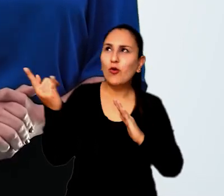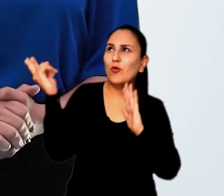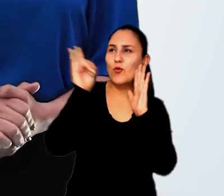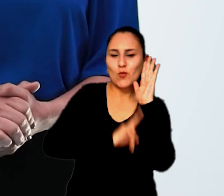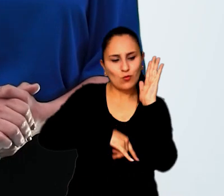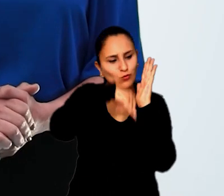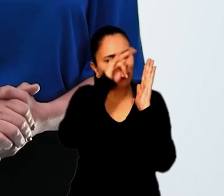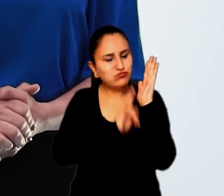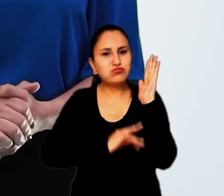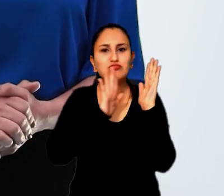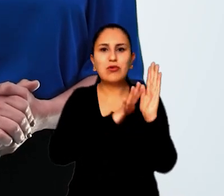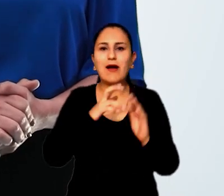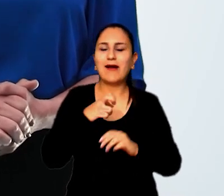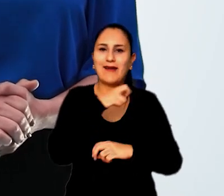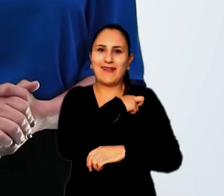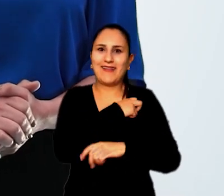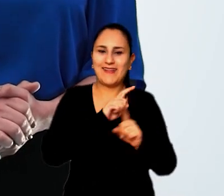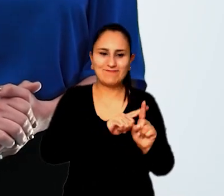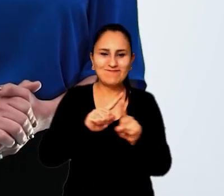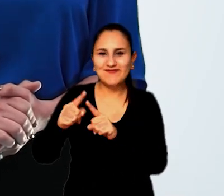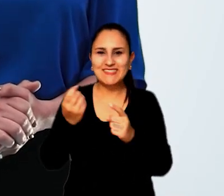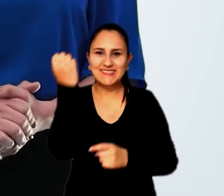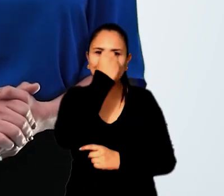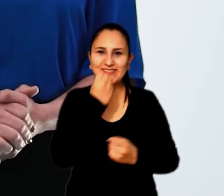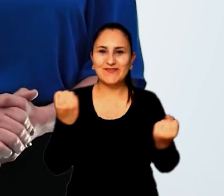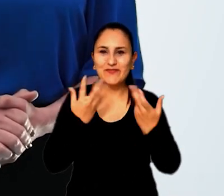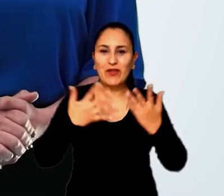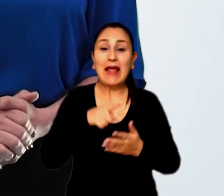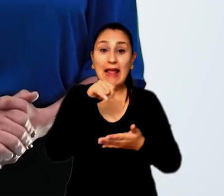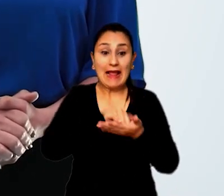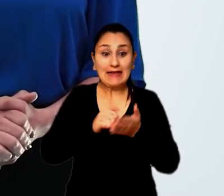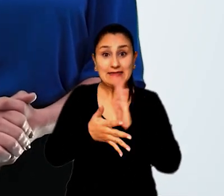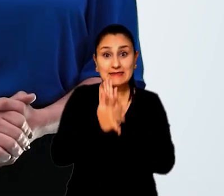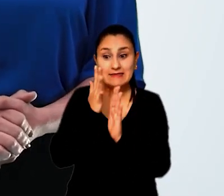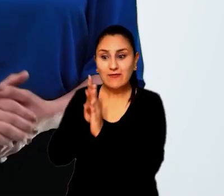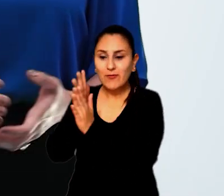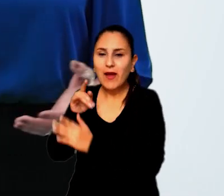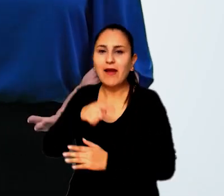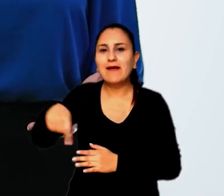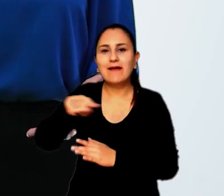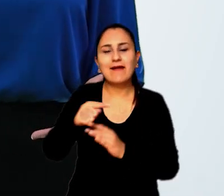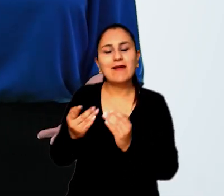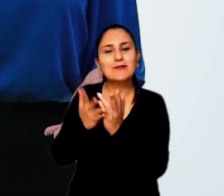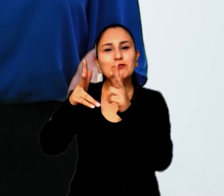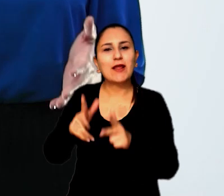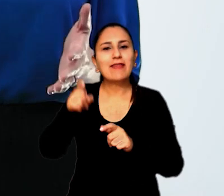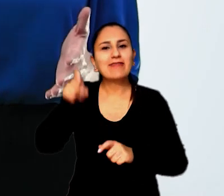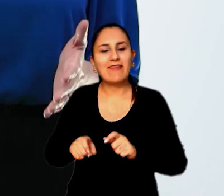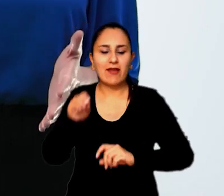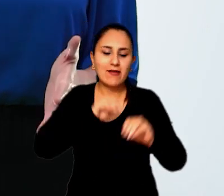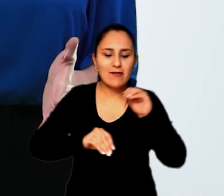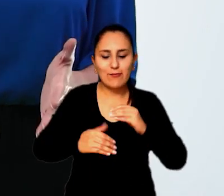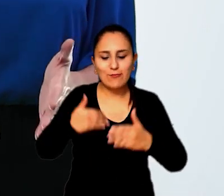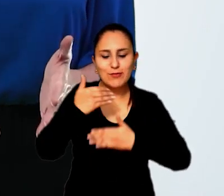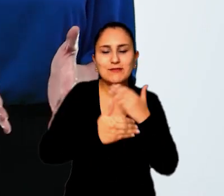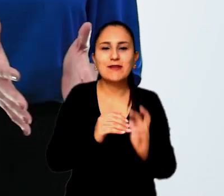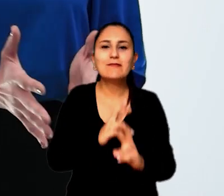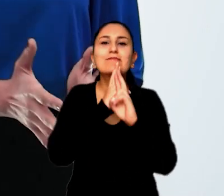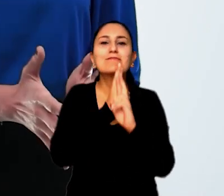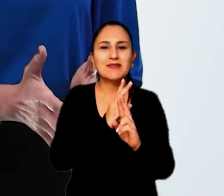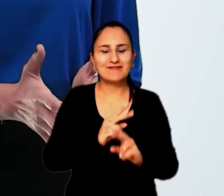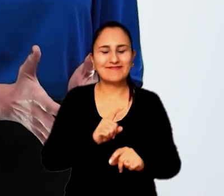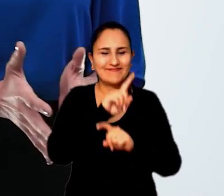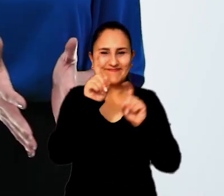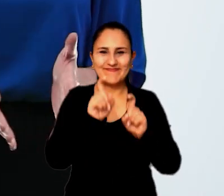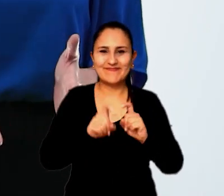datos indican el procedimiento que los estudiantes deben realizar para resolver la pregunta el objetivo de la pregunta